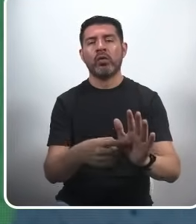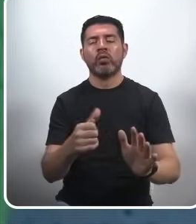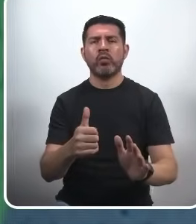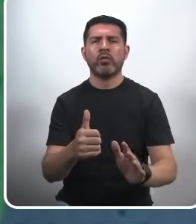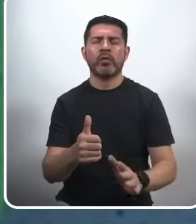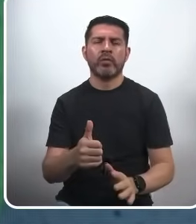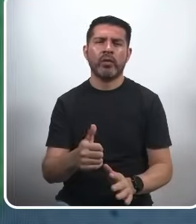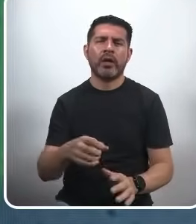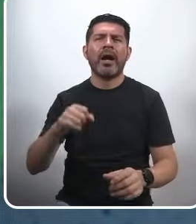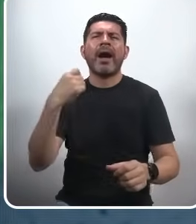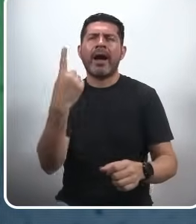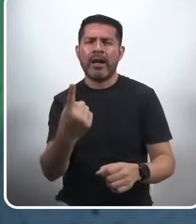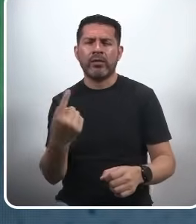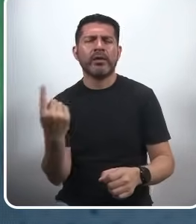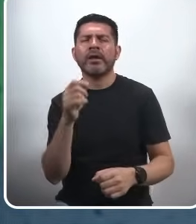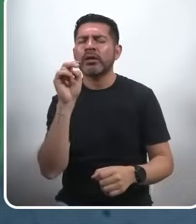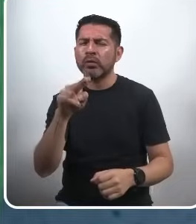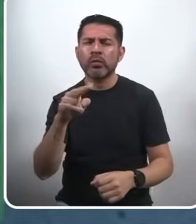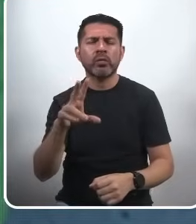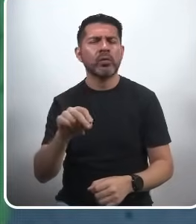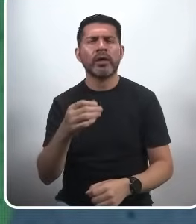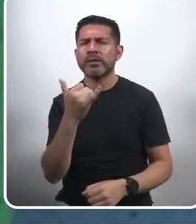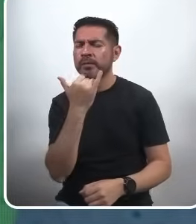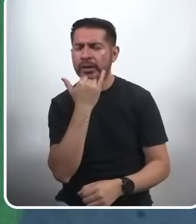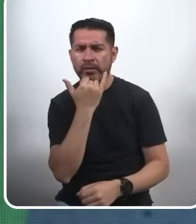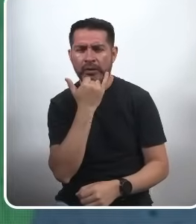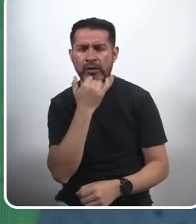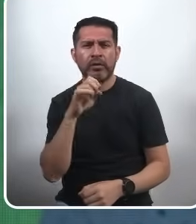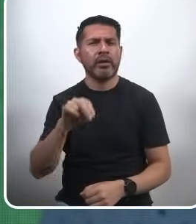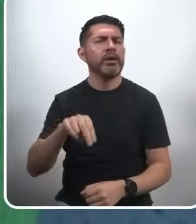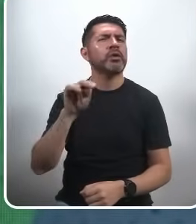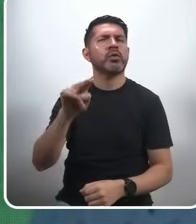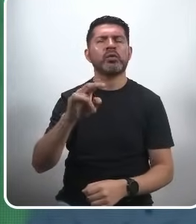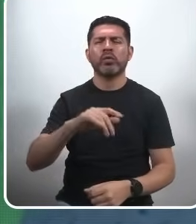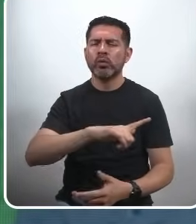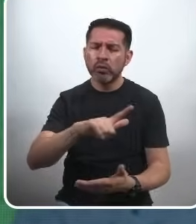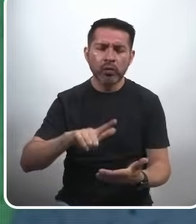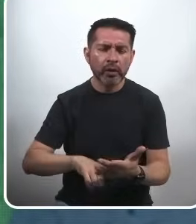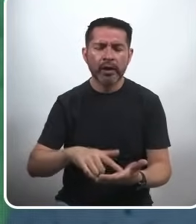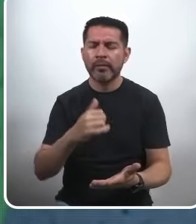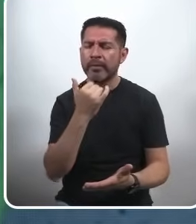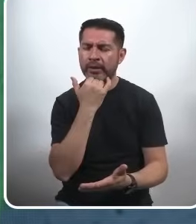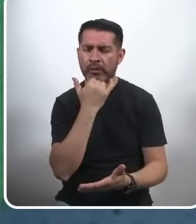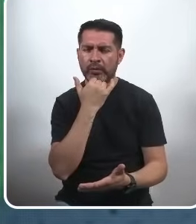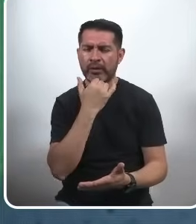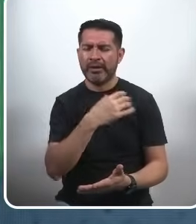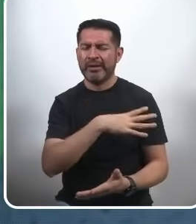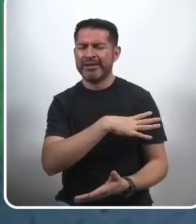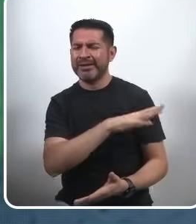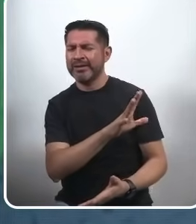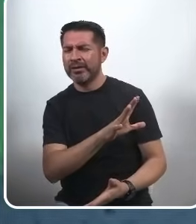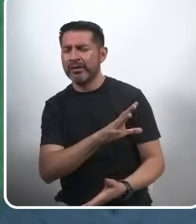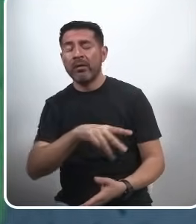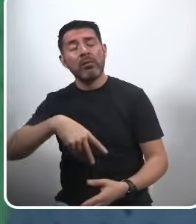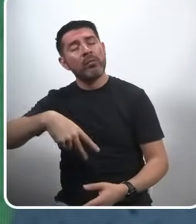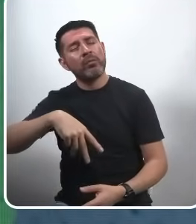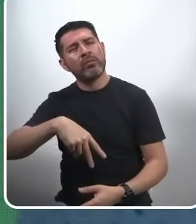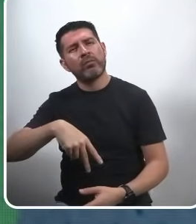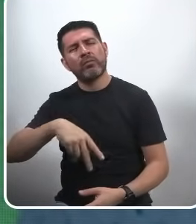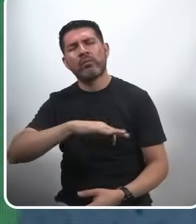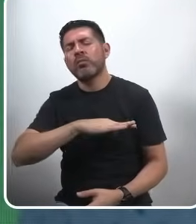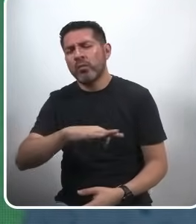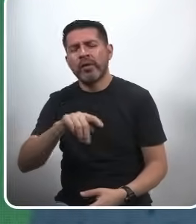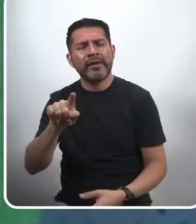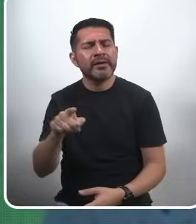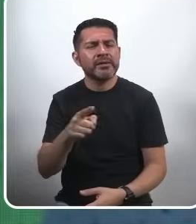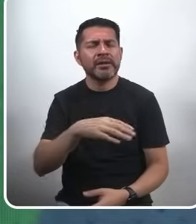ahí en tu lugar, perdona. Quizá es el rechazo de papá o el